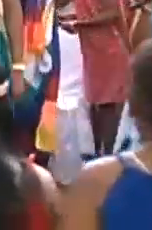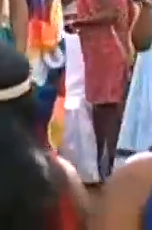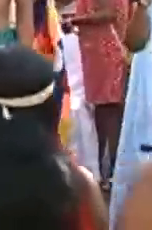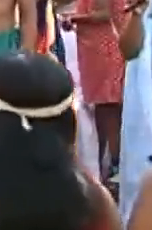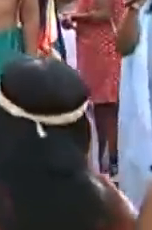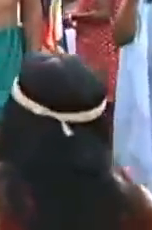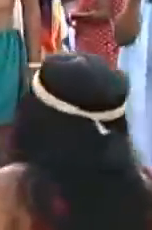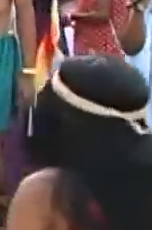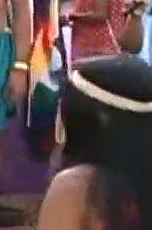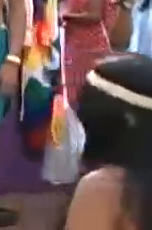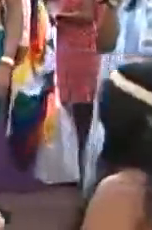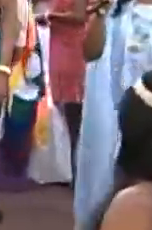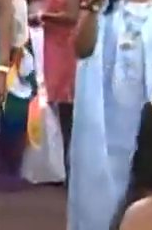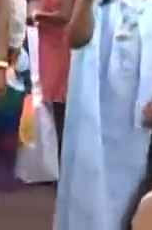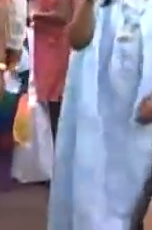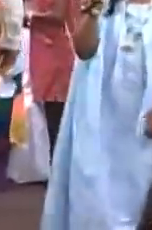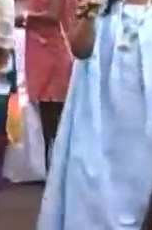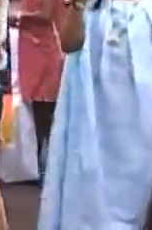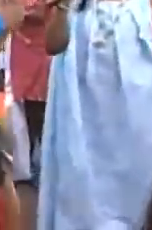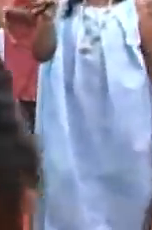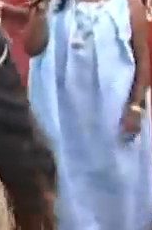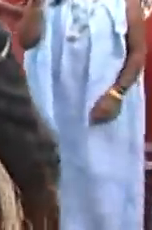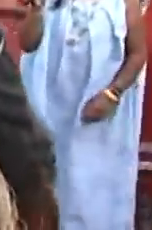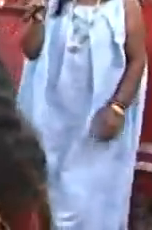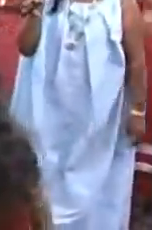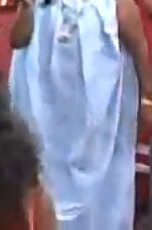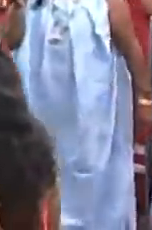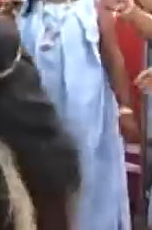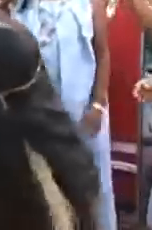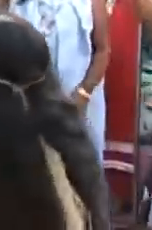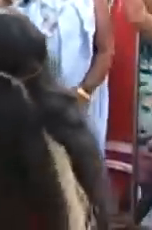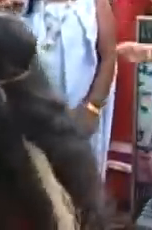Britannio, Tanio, Britannio, Tanio,